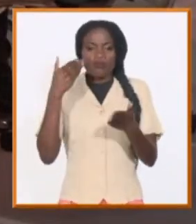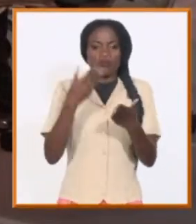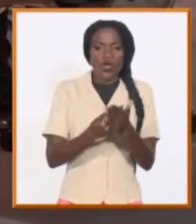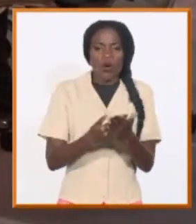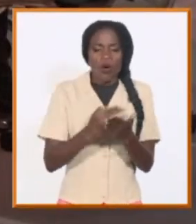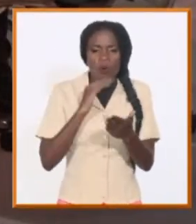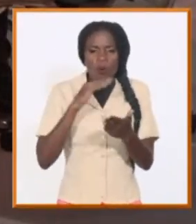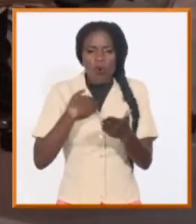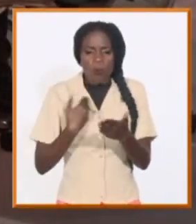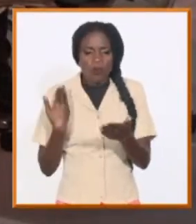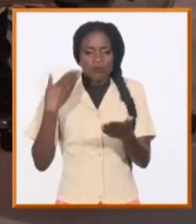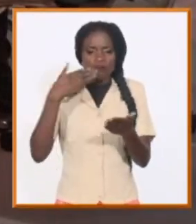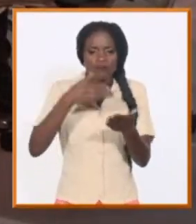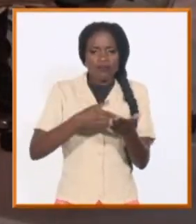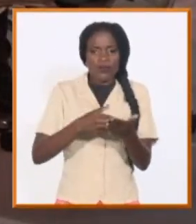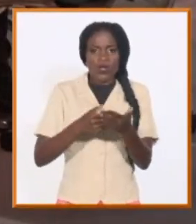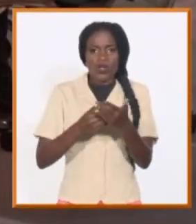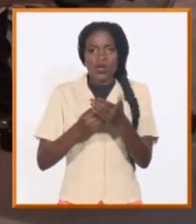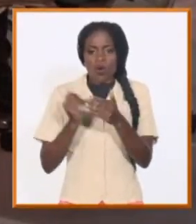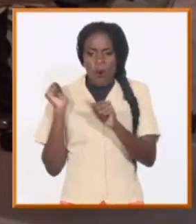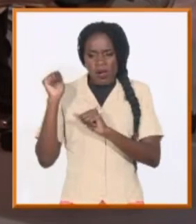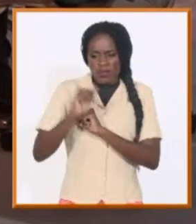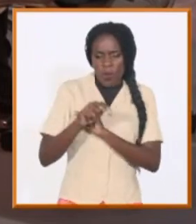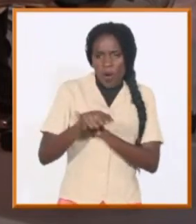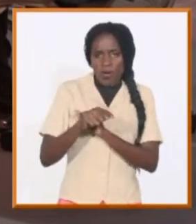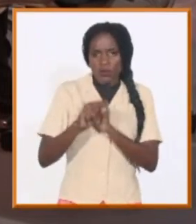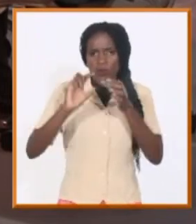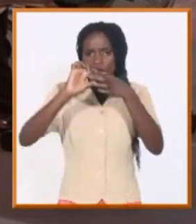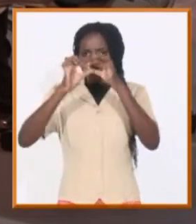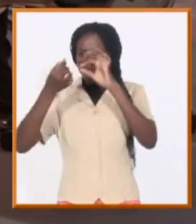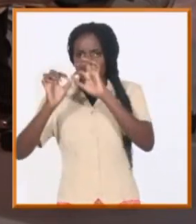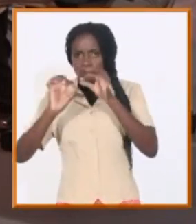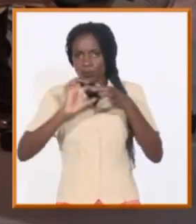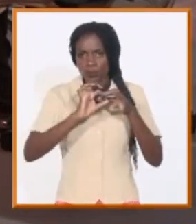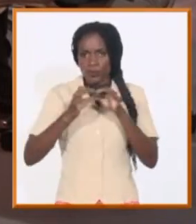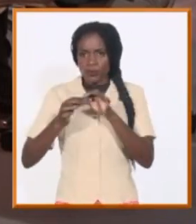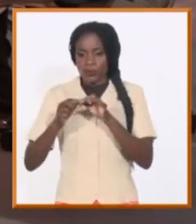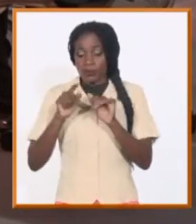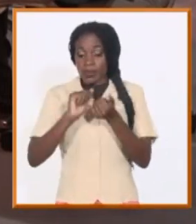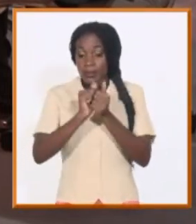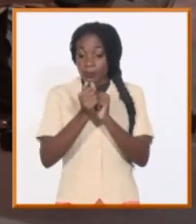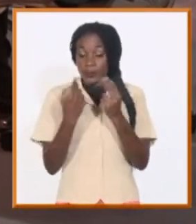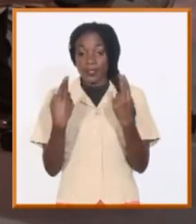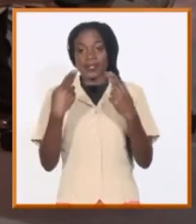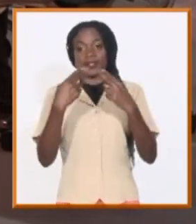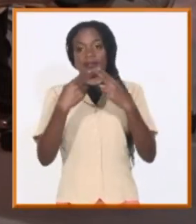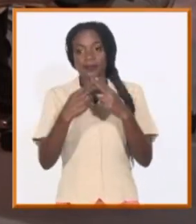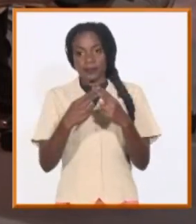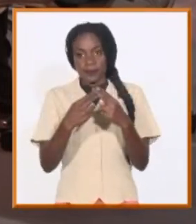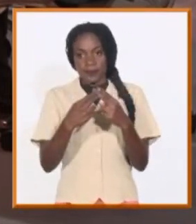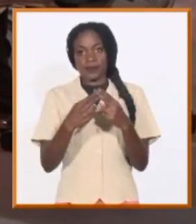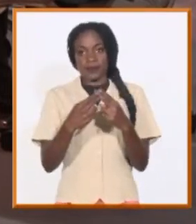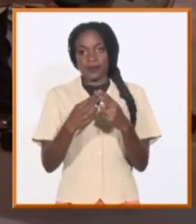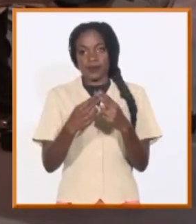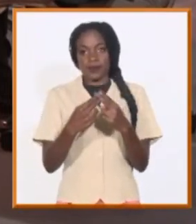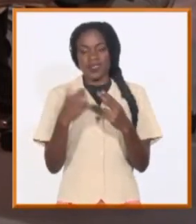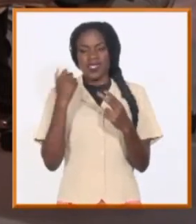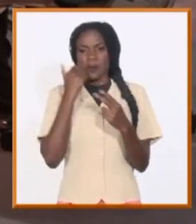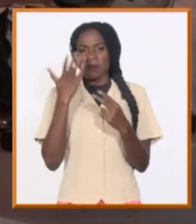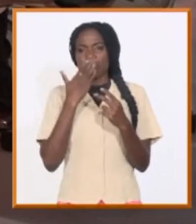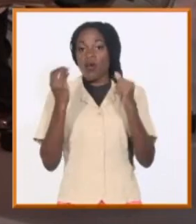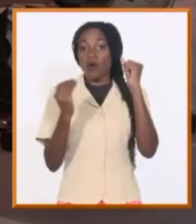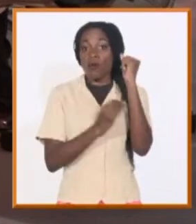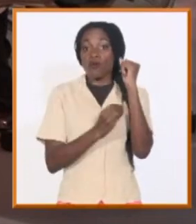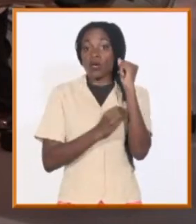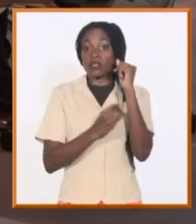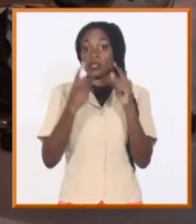estos juegos panamericanos. Pero sin duda, en los deportes de combate sigue estando la fuerza principal de Cuba. Sigue estando la fuerza. Aunque hay